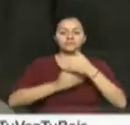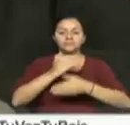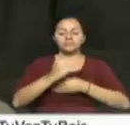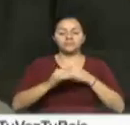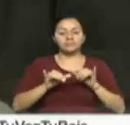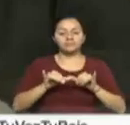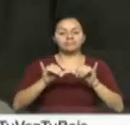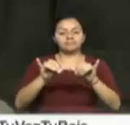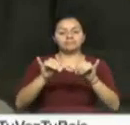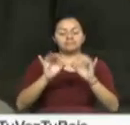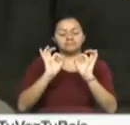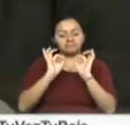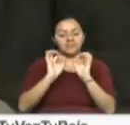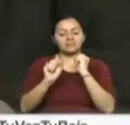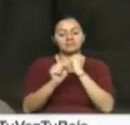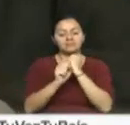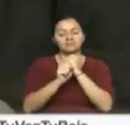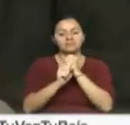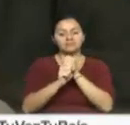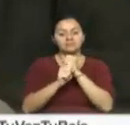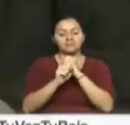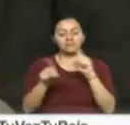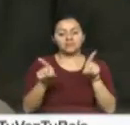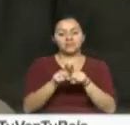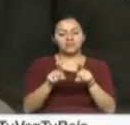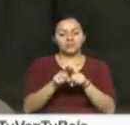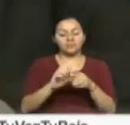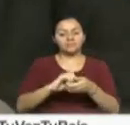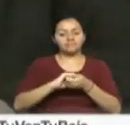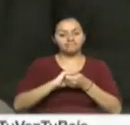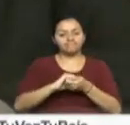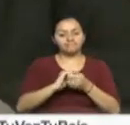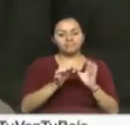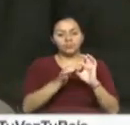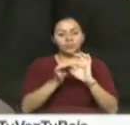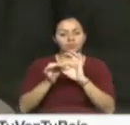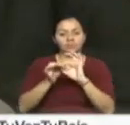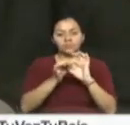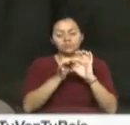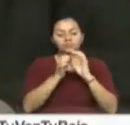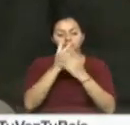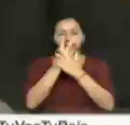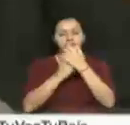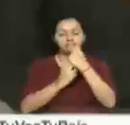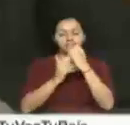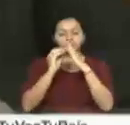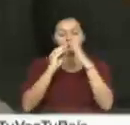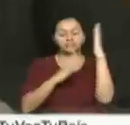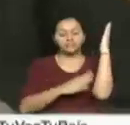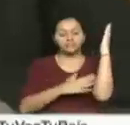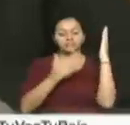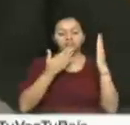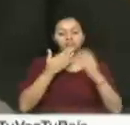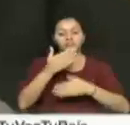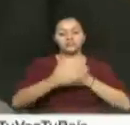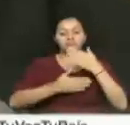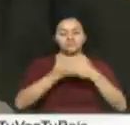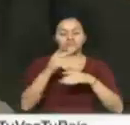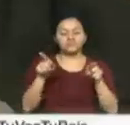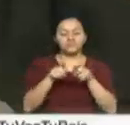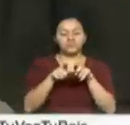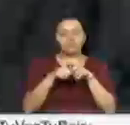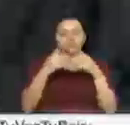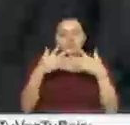seguir teniendo una gran amistad y colaboración en los proyectos de los cuales